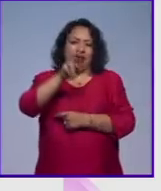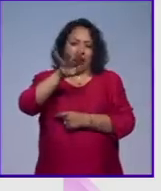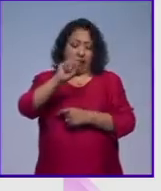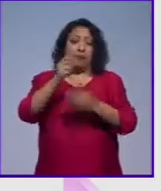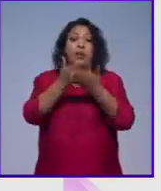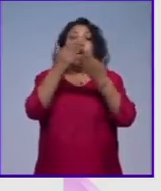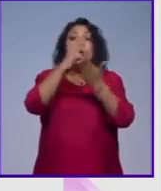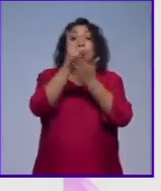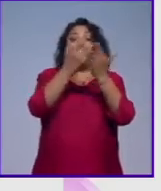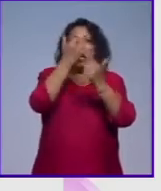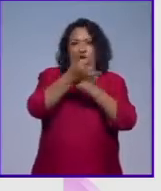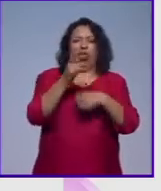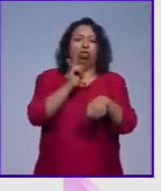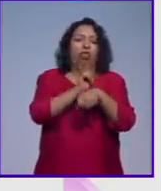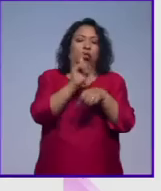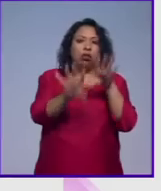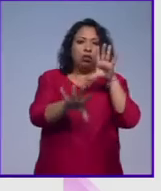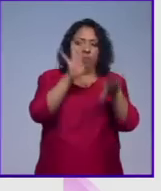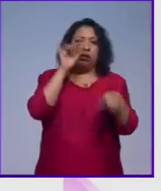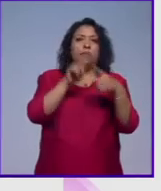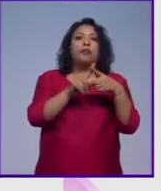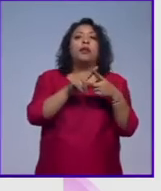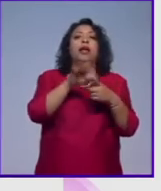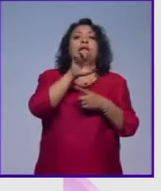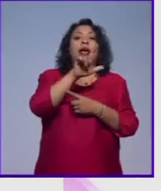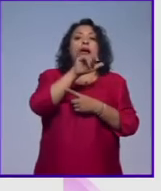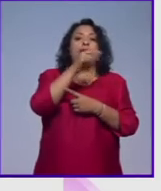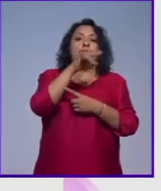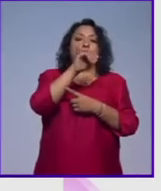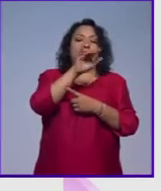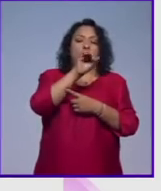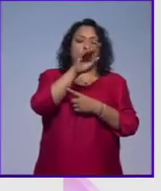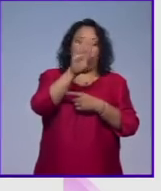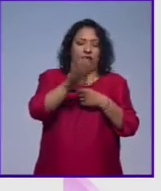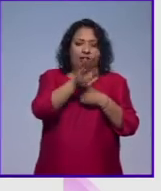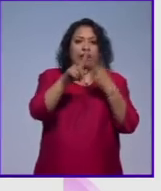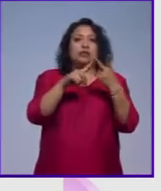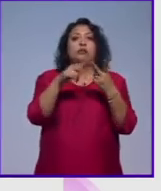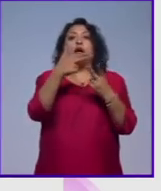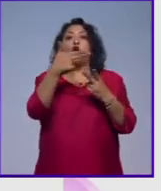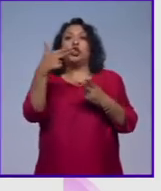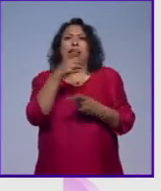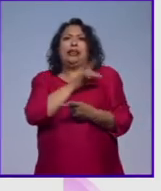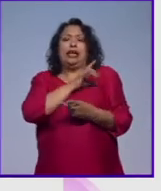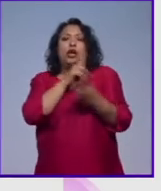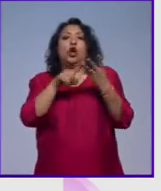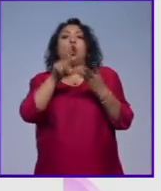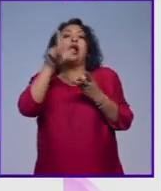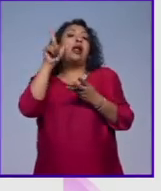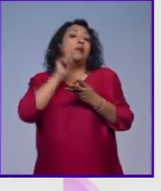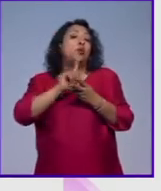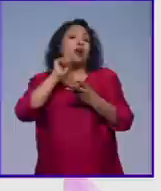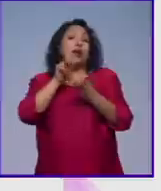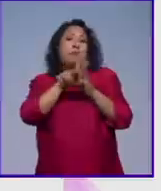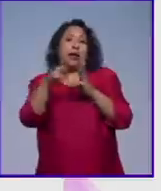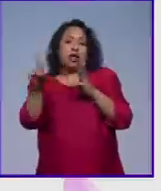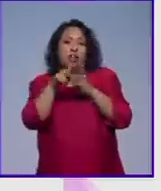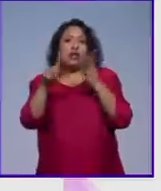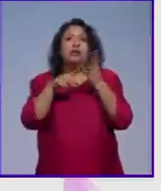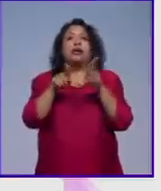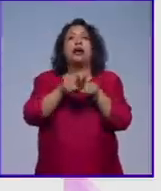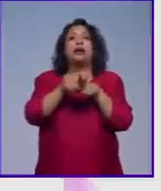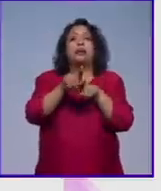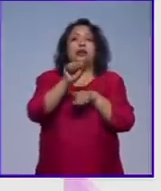Ahora los proyectos de ficción elegidos fueron El Imperio Fantasma, Hotel Terror, La Periodista, Los Hermanos